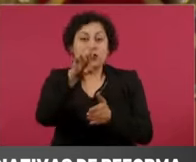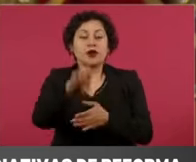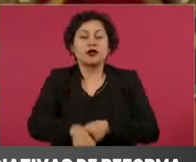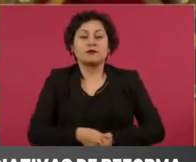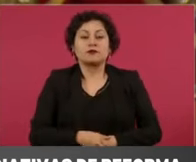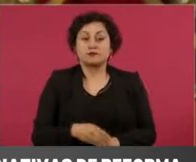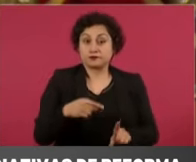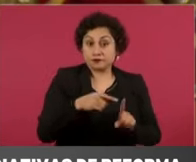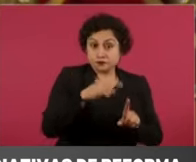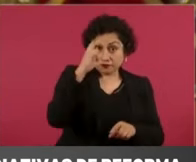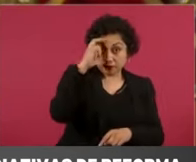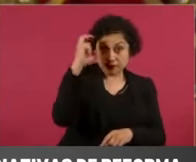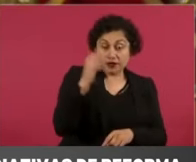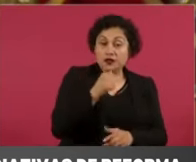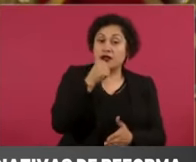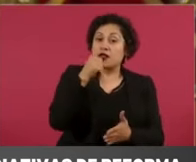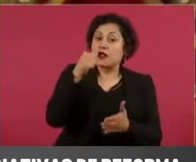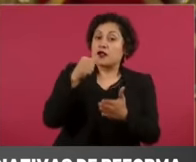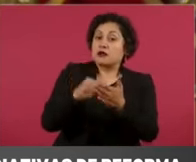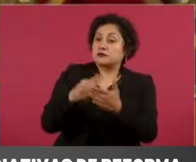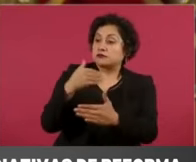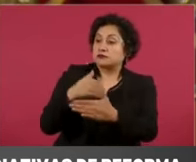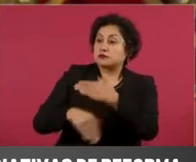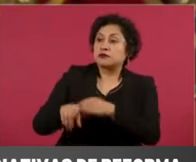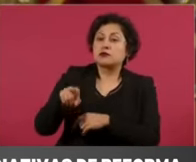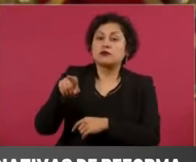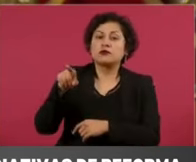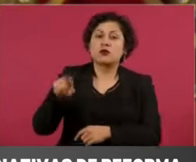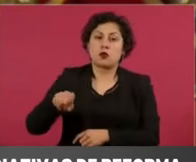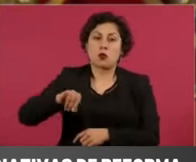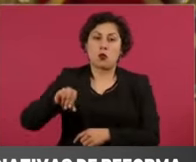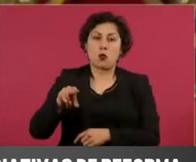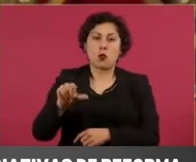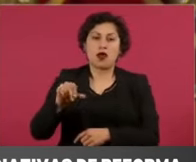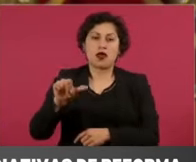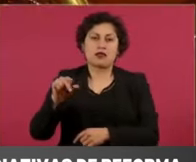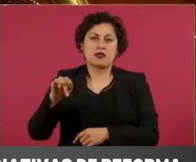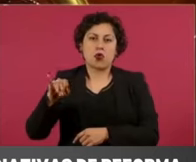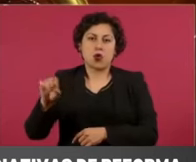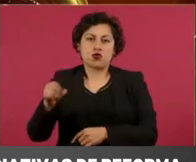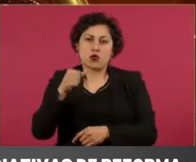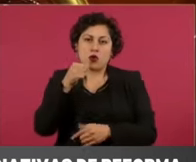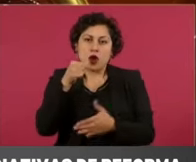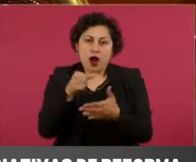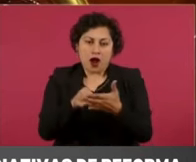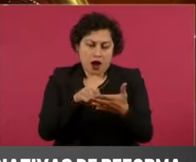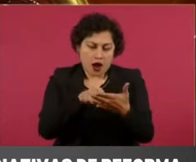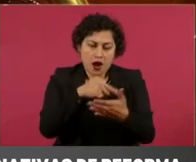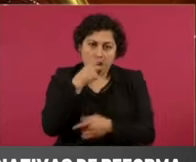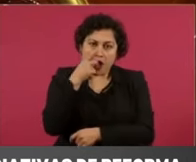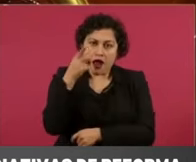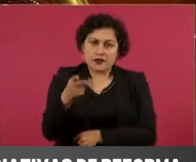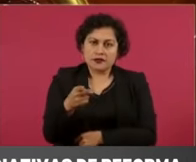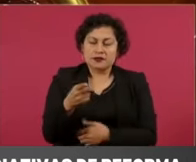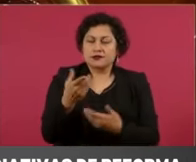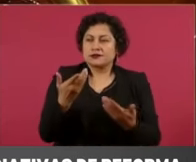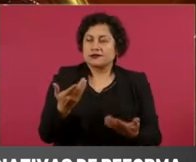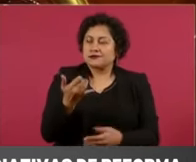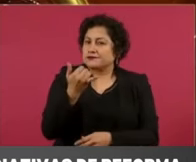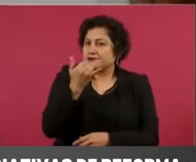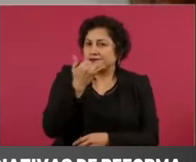intendente Juan Antonio Reaño, escribía: no hay remedio, señor